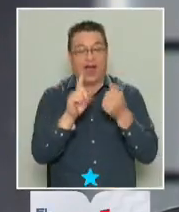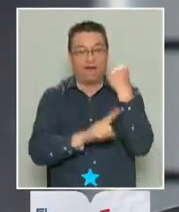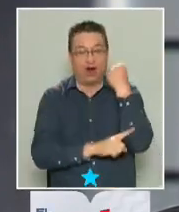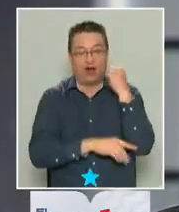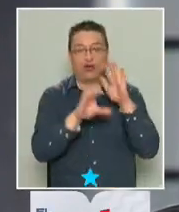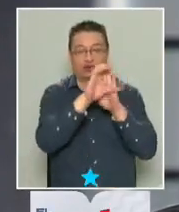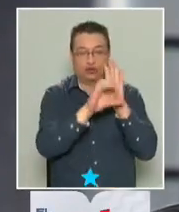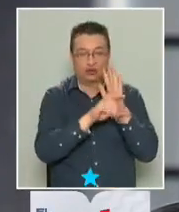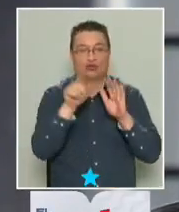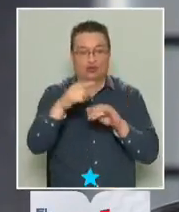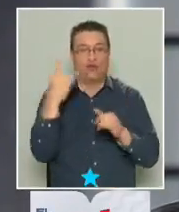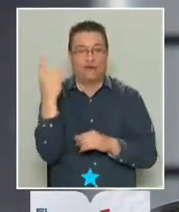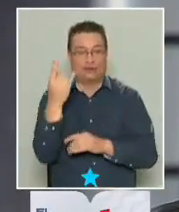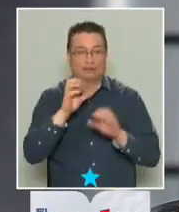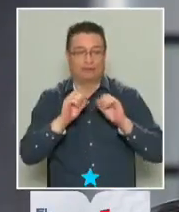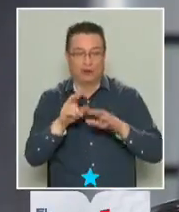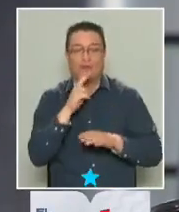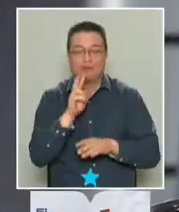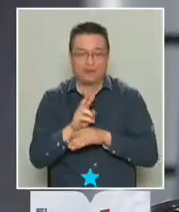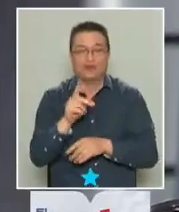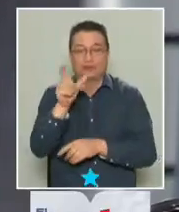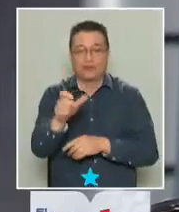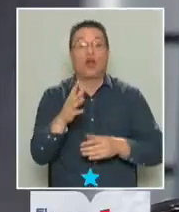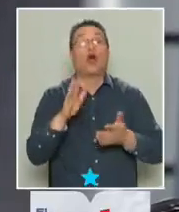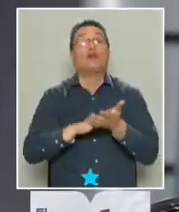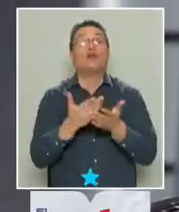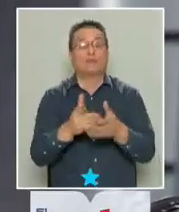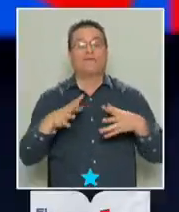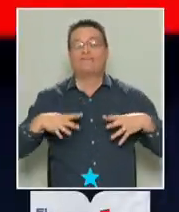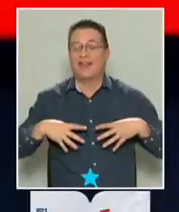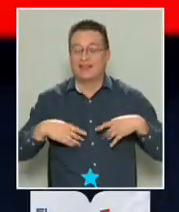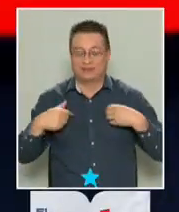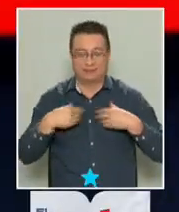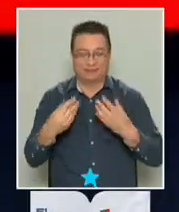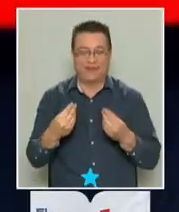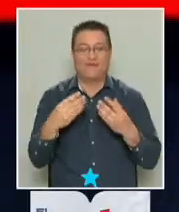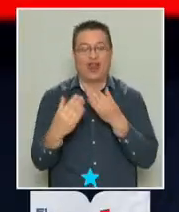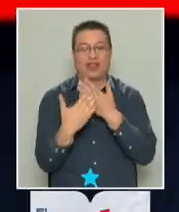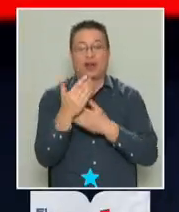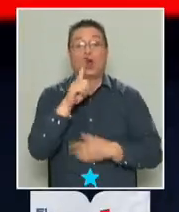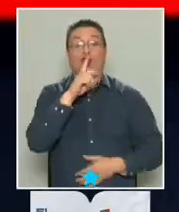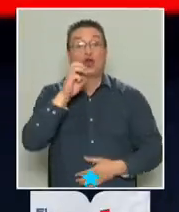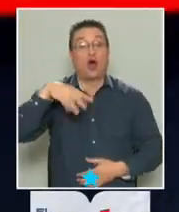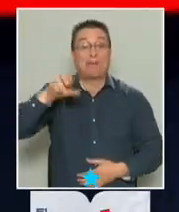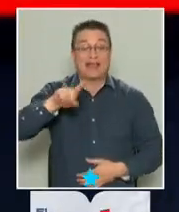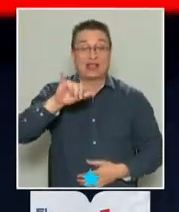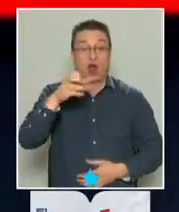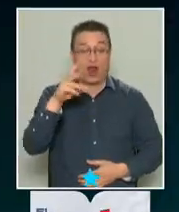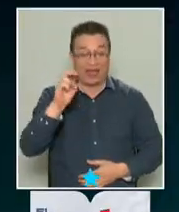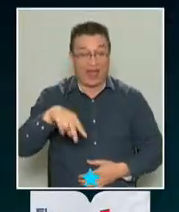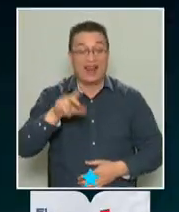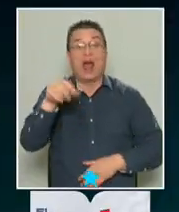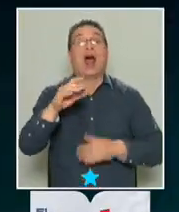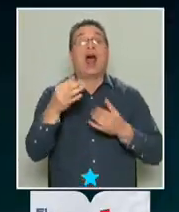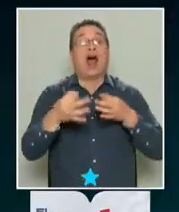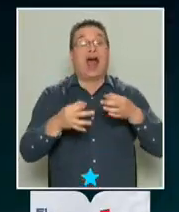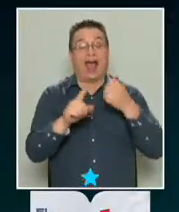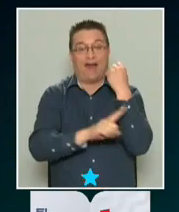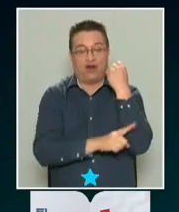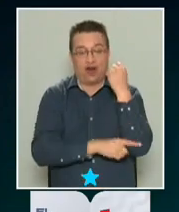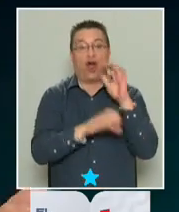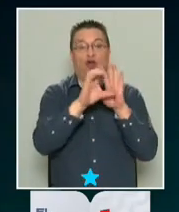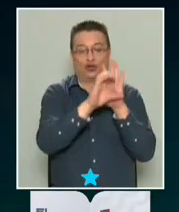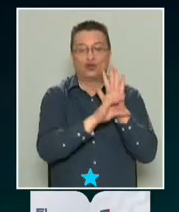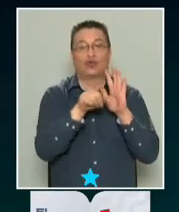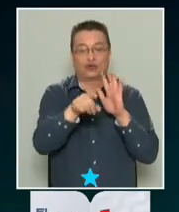marisol como siempre gracias por acompañar feliz mico en las que tal energía y don tomás jordán abogado constitucionalista de académico de la universidad alberto